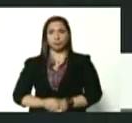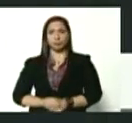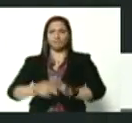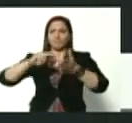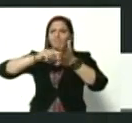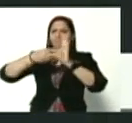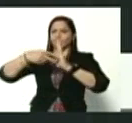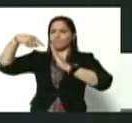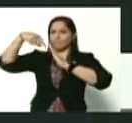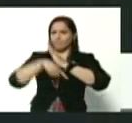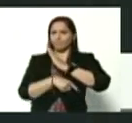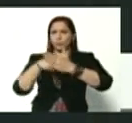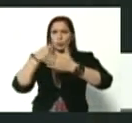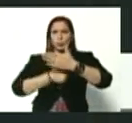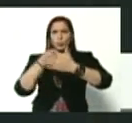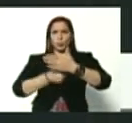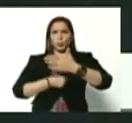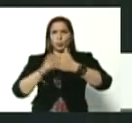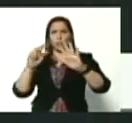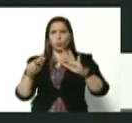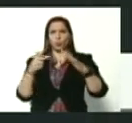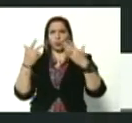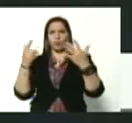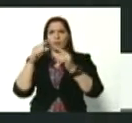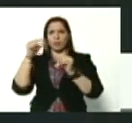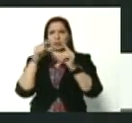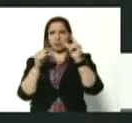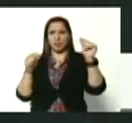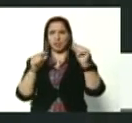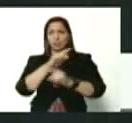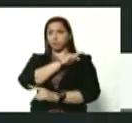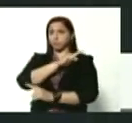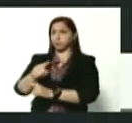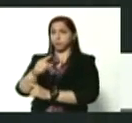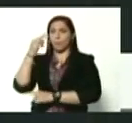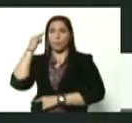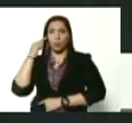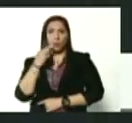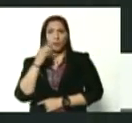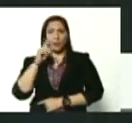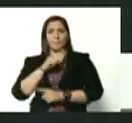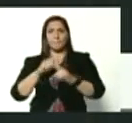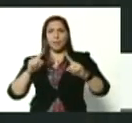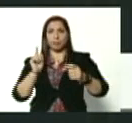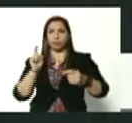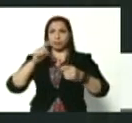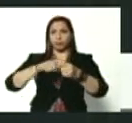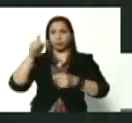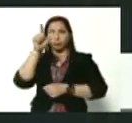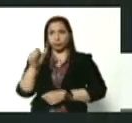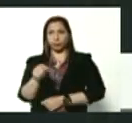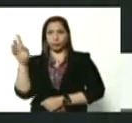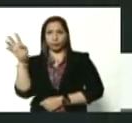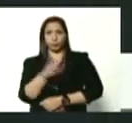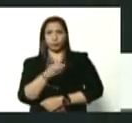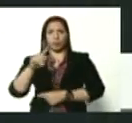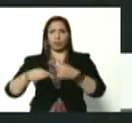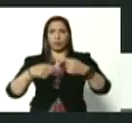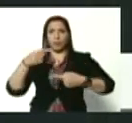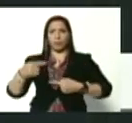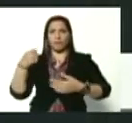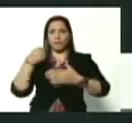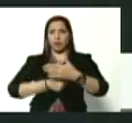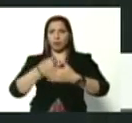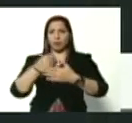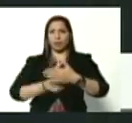significó la lucha por la octava estrella que era un mandato bolivariano para la inclusión de guayana después de la batalla de chirica o